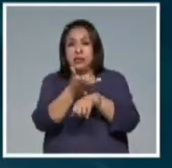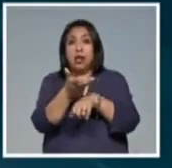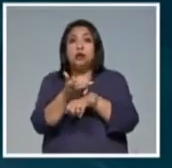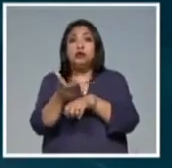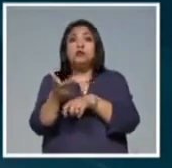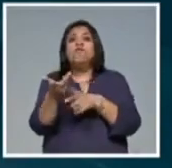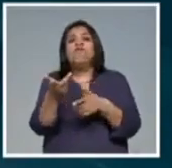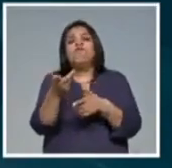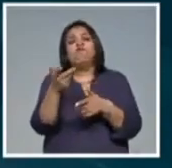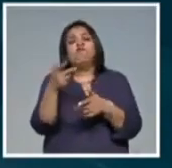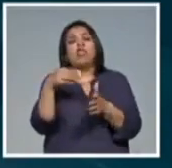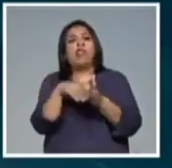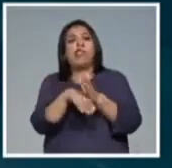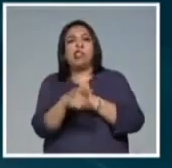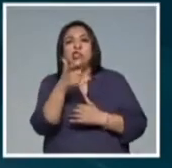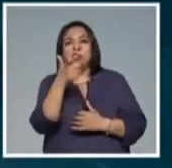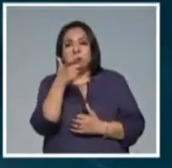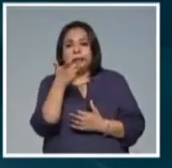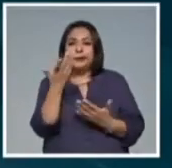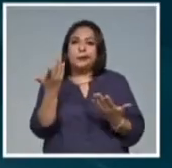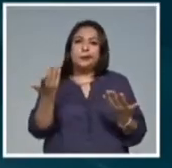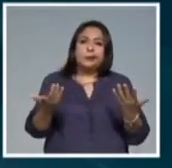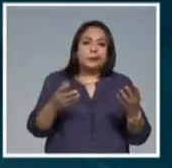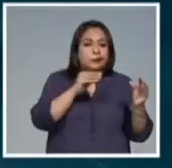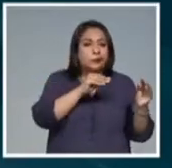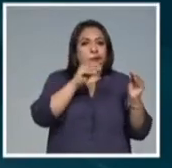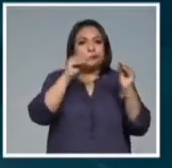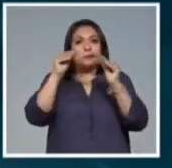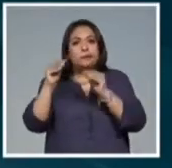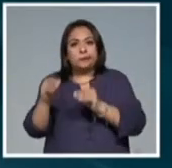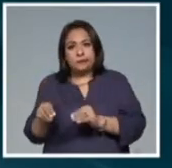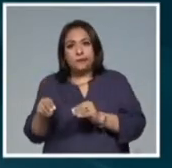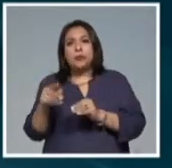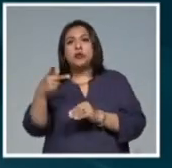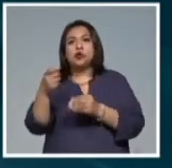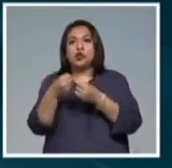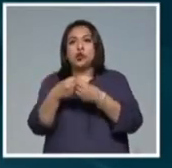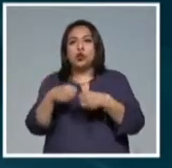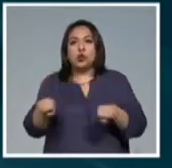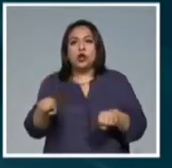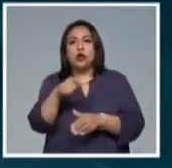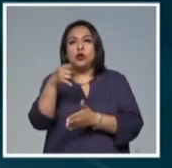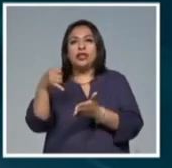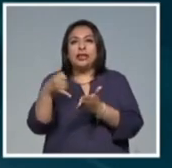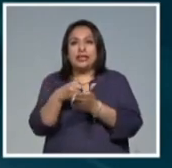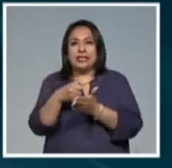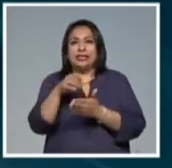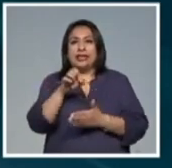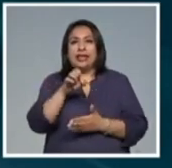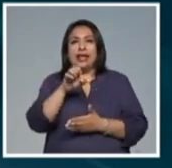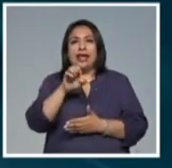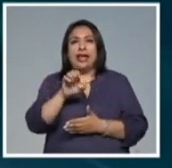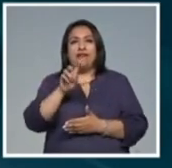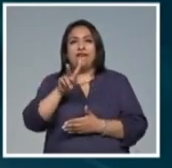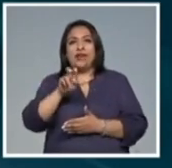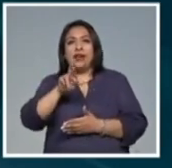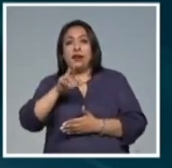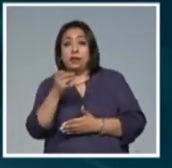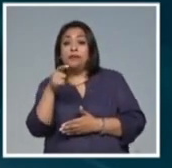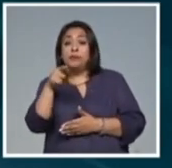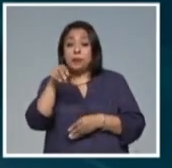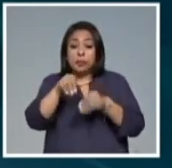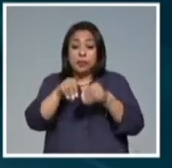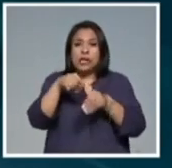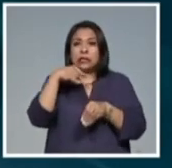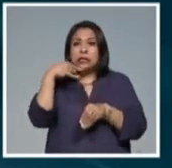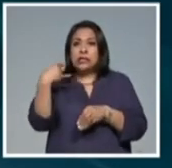dejó en mal estado financiero y lo obligó a mudarse a la plantación de sus suegros en la isla de Avery. Ahí elaboró la salsa